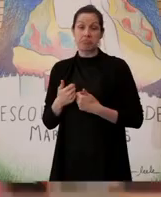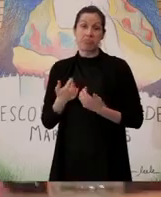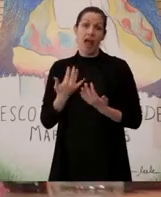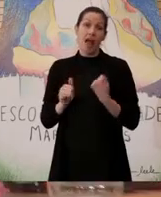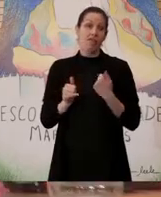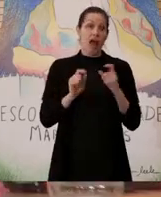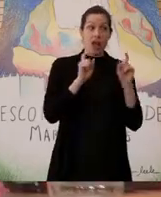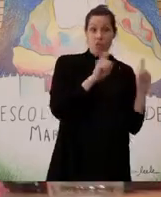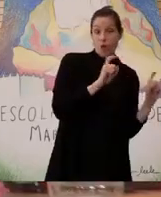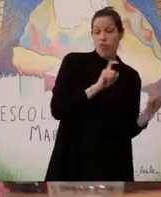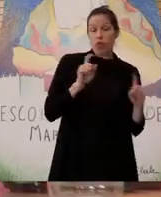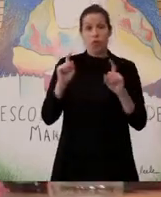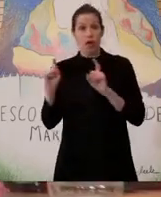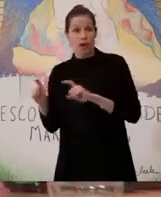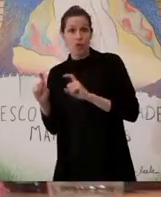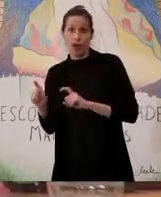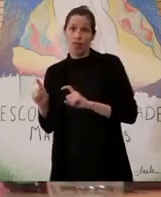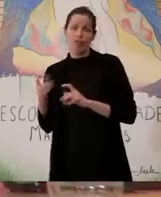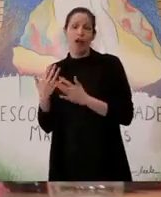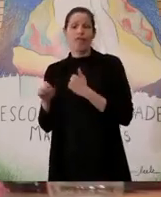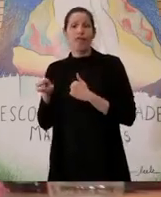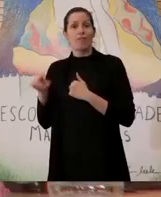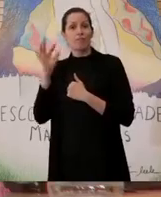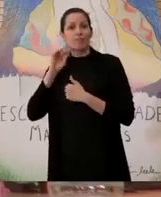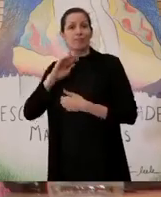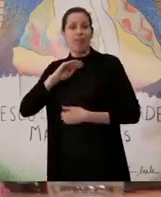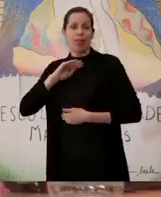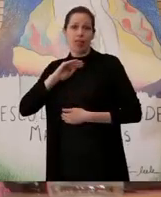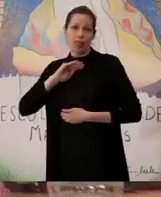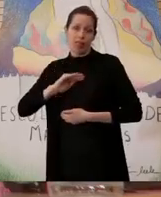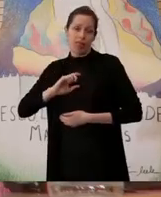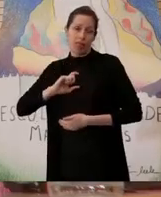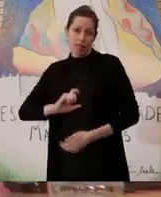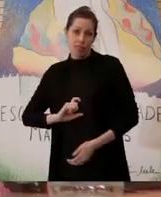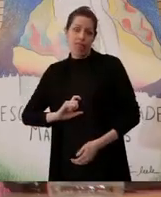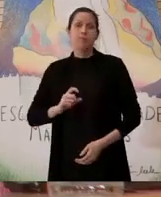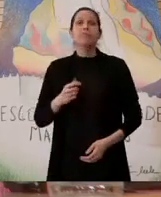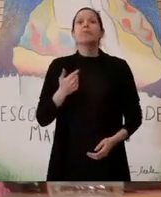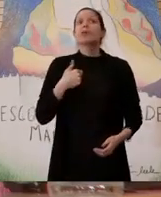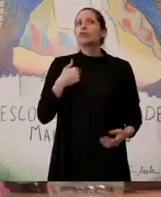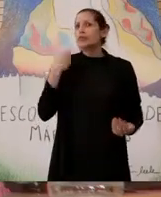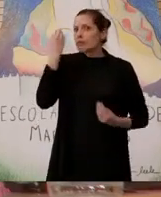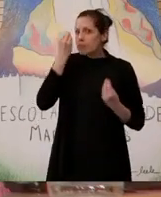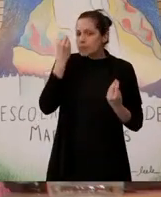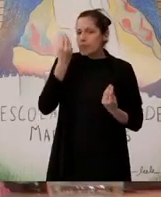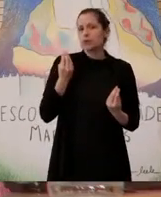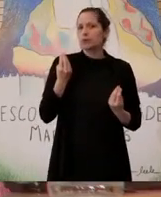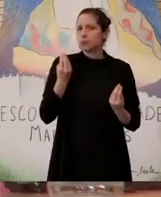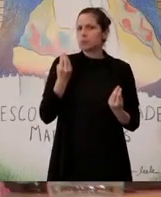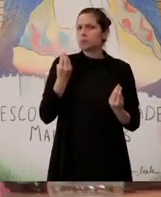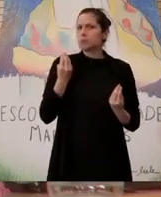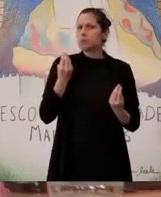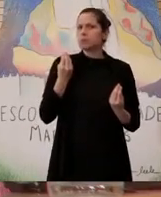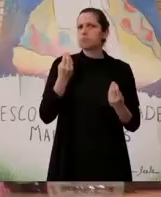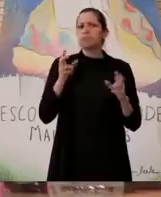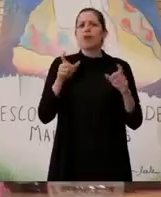educarnos nos han educado en la falta de autoestima por lo tanto yo sobre todo que soy una persona que creo mucho en la